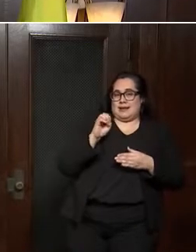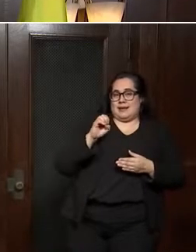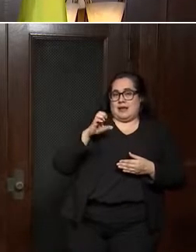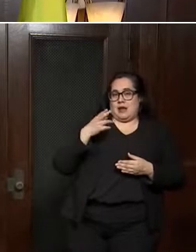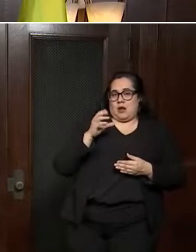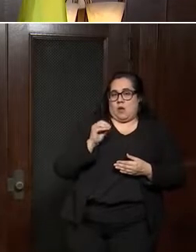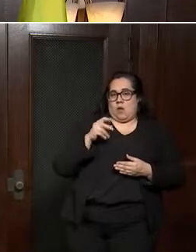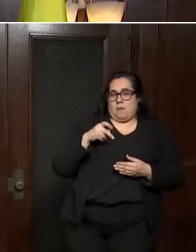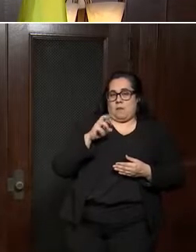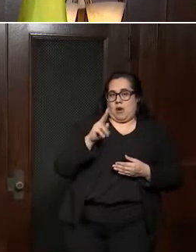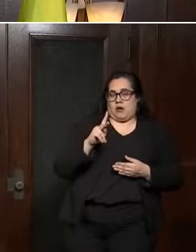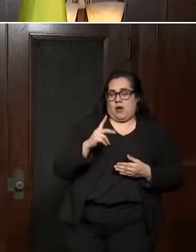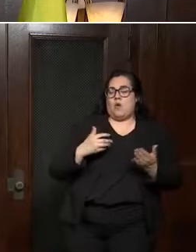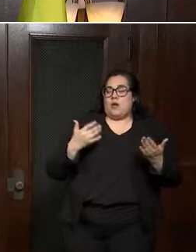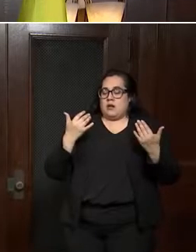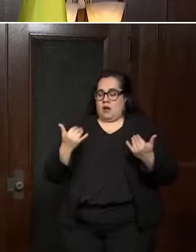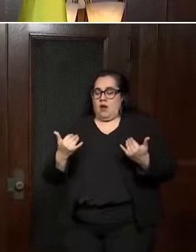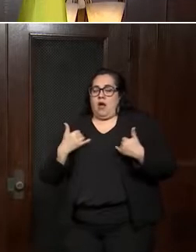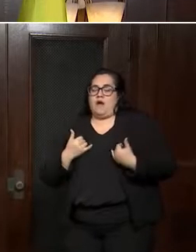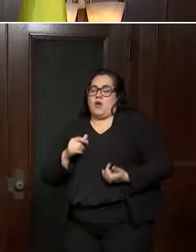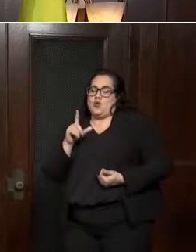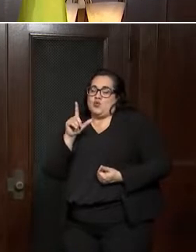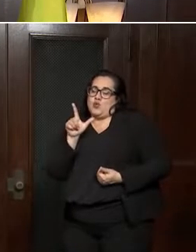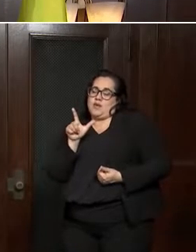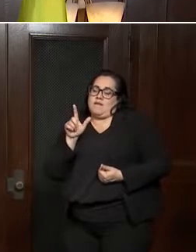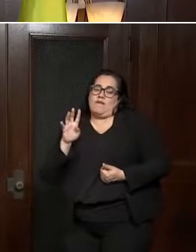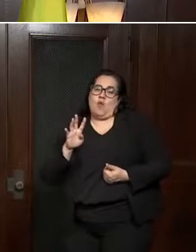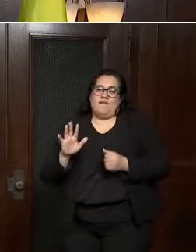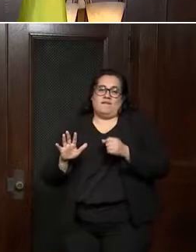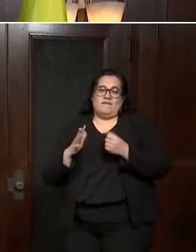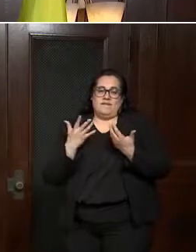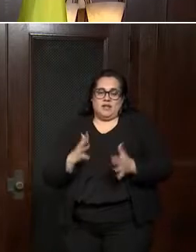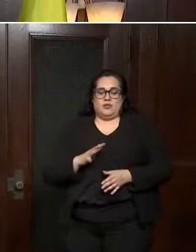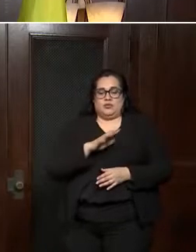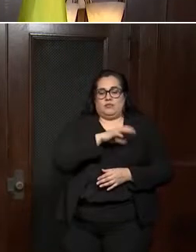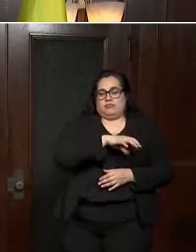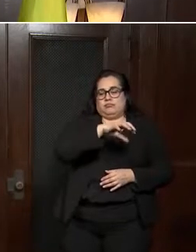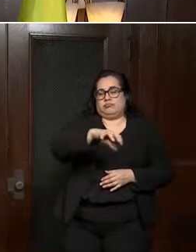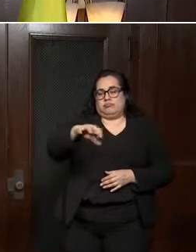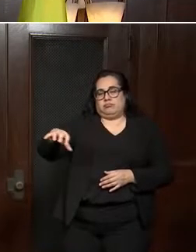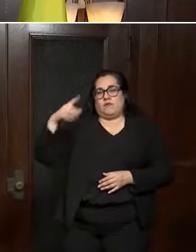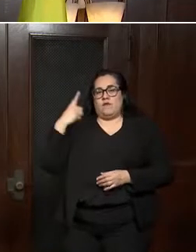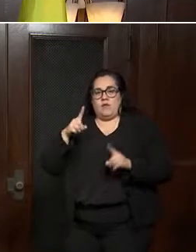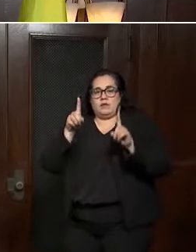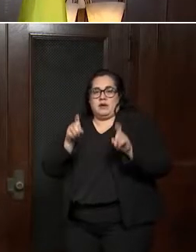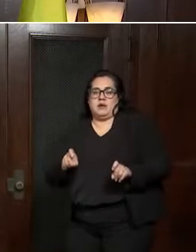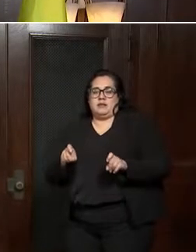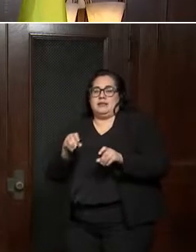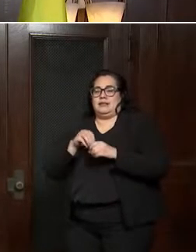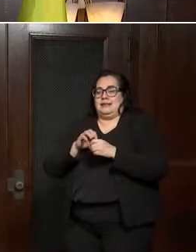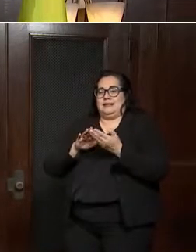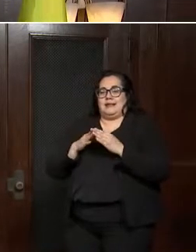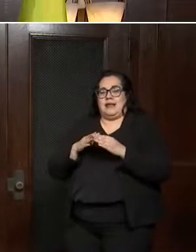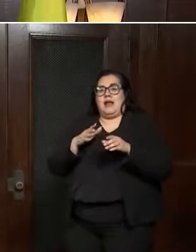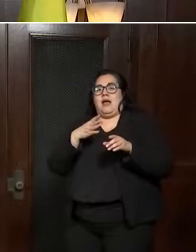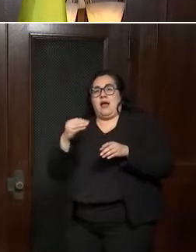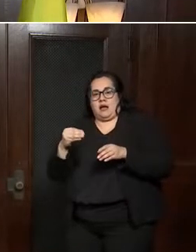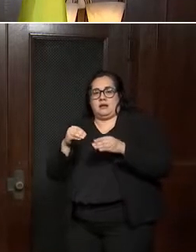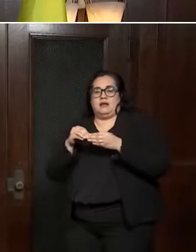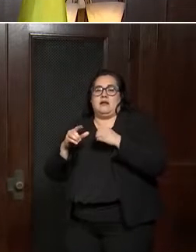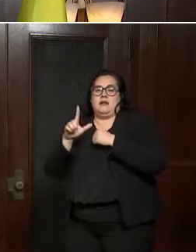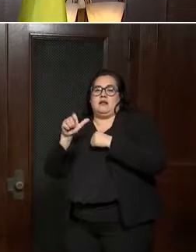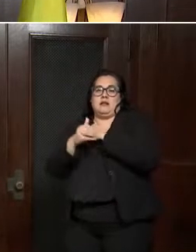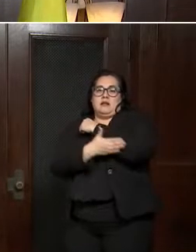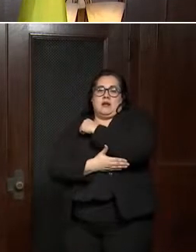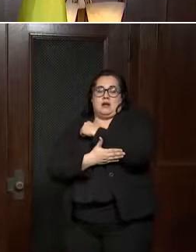Park. Tenemos ahora 24 sitios para las pruebas de detección en la ciudad y el condado. Y